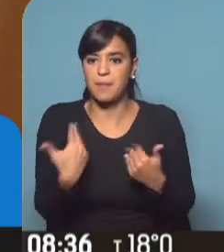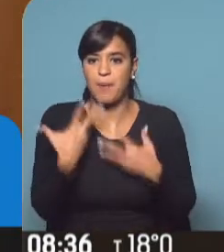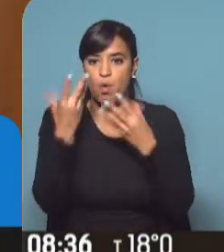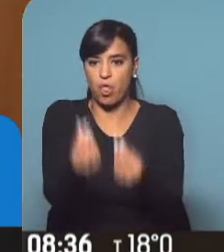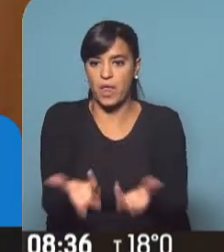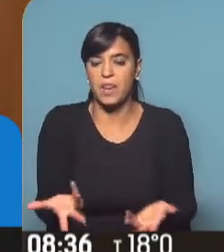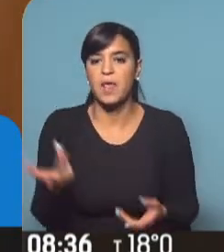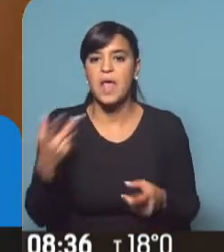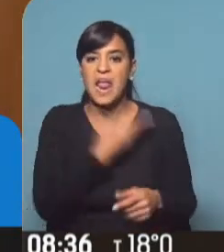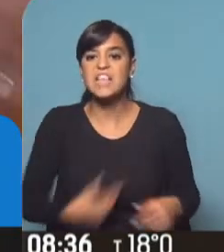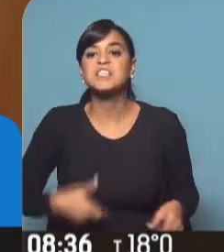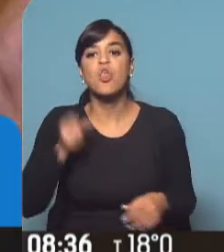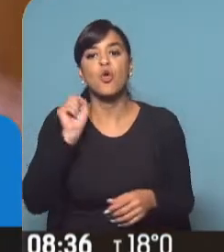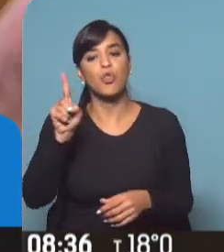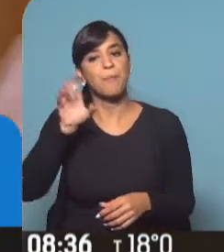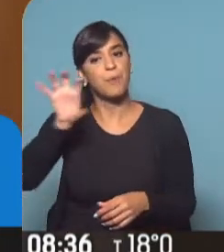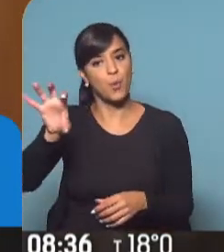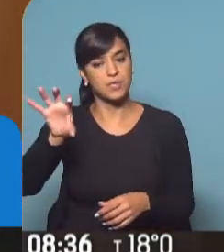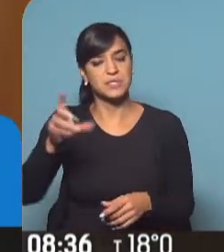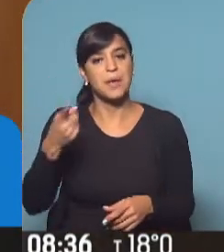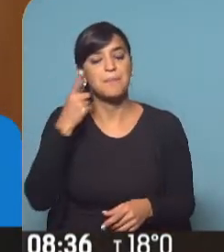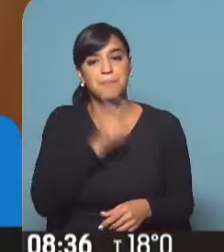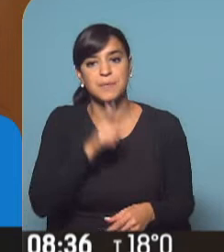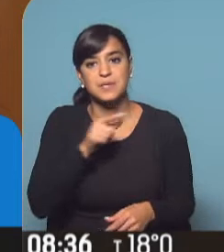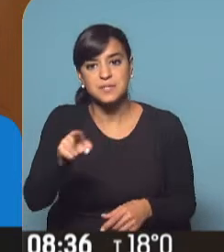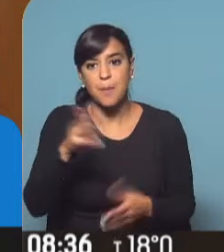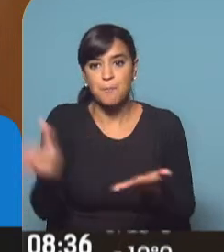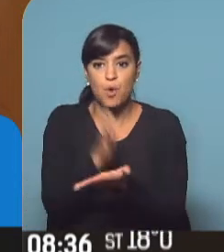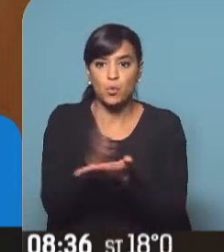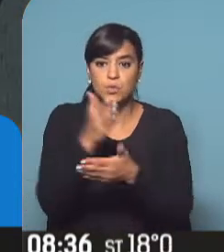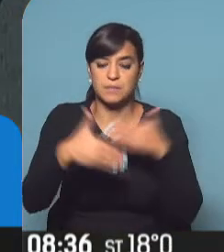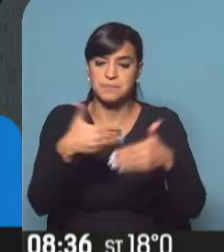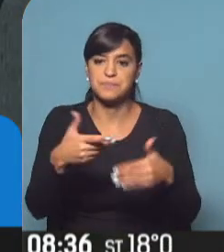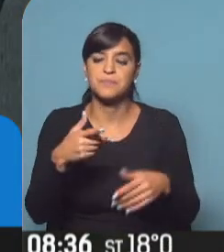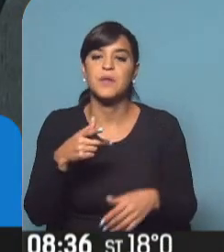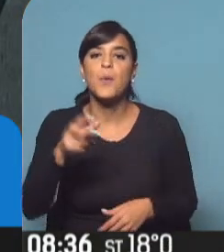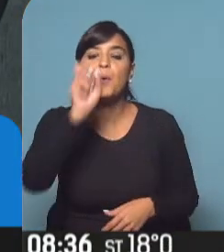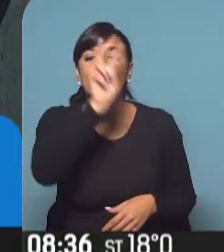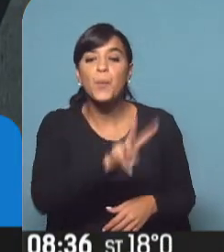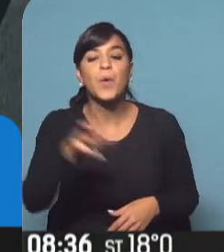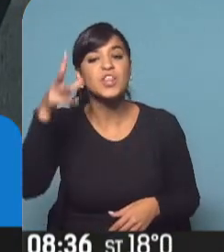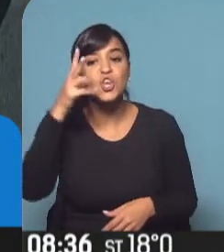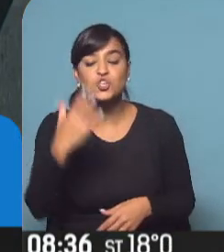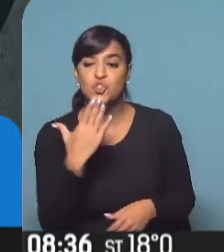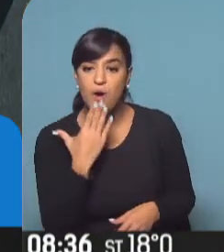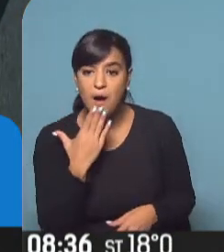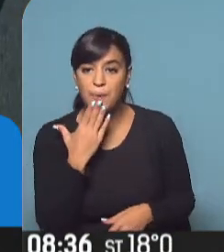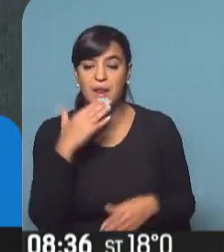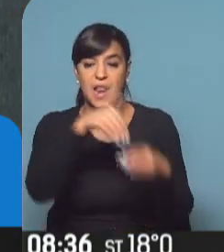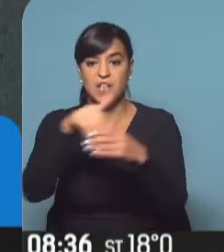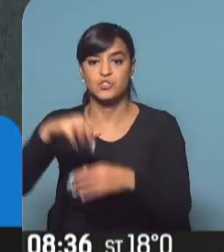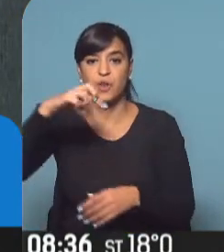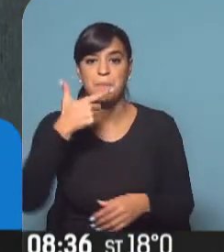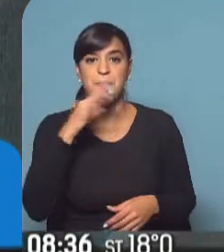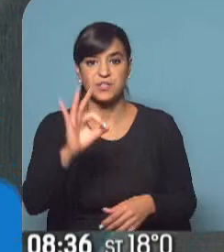el estado provincial creemos que hay para eso hay que interpretar la matriz productiva de santa fe muy bien el próximo 28 de abril elecciones pasó en la